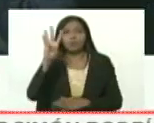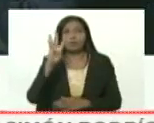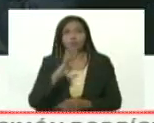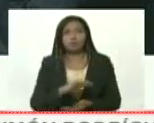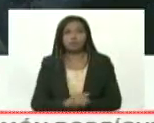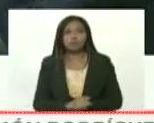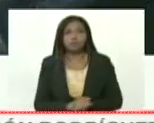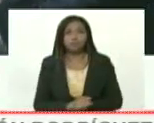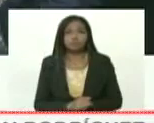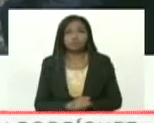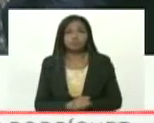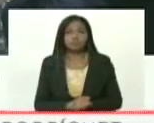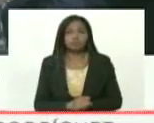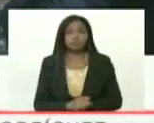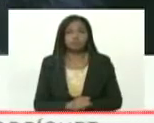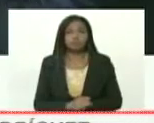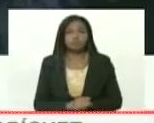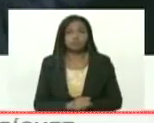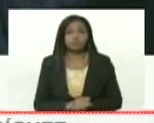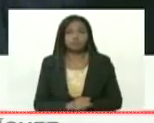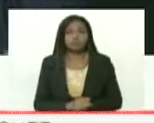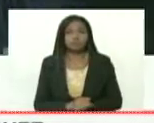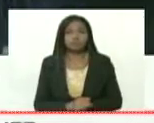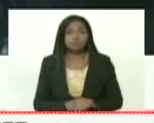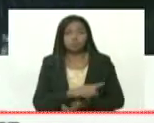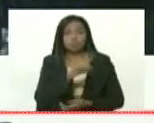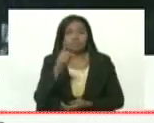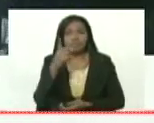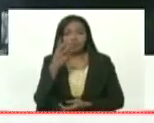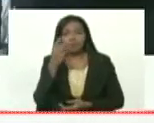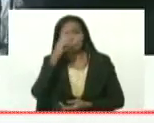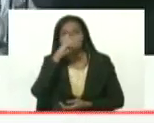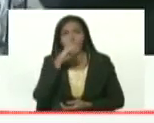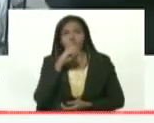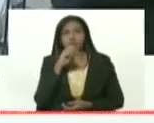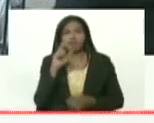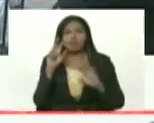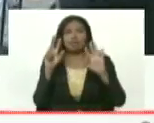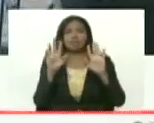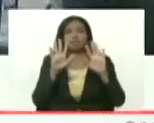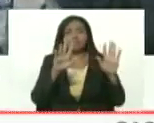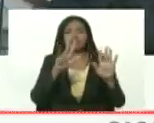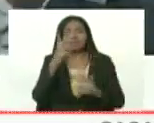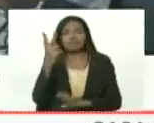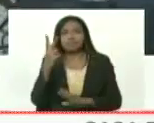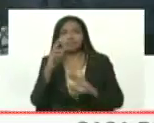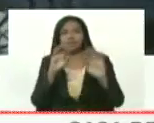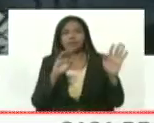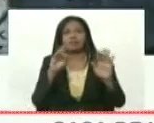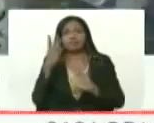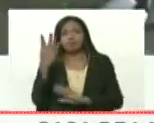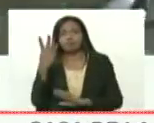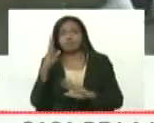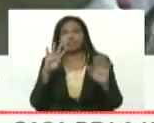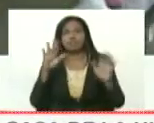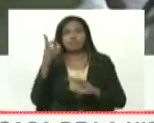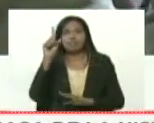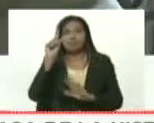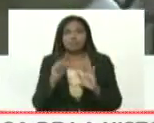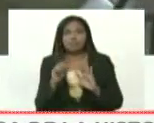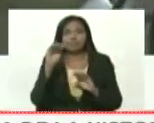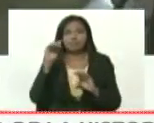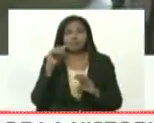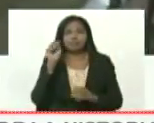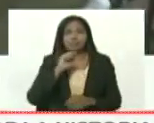10 de junio del 2004. Sí. ¿Y ustedes tienen cuánto? 13, 14, 15 también. 16, o sea que él es el menor.